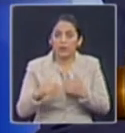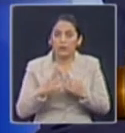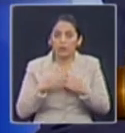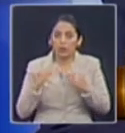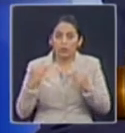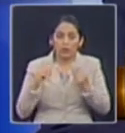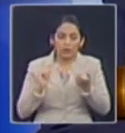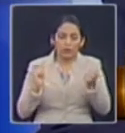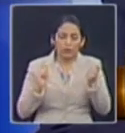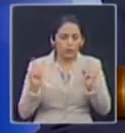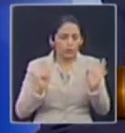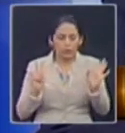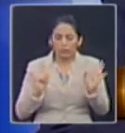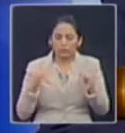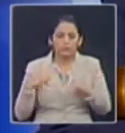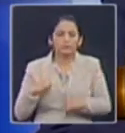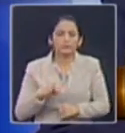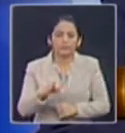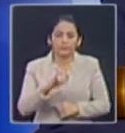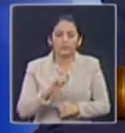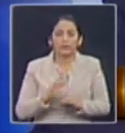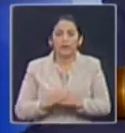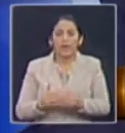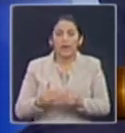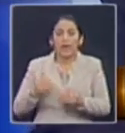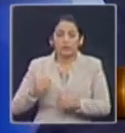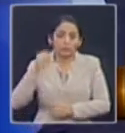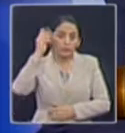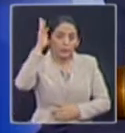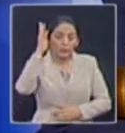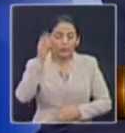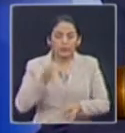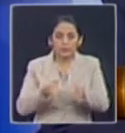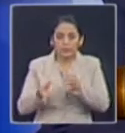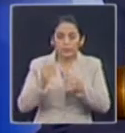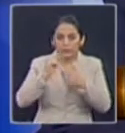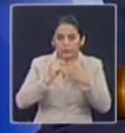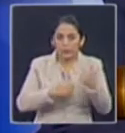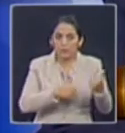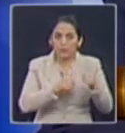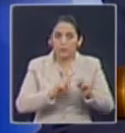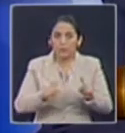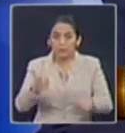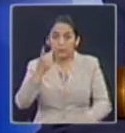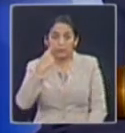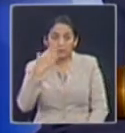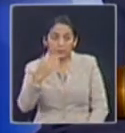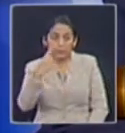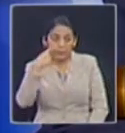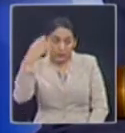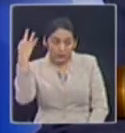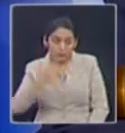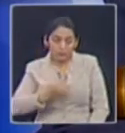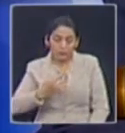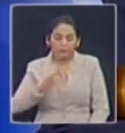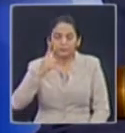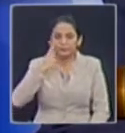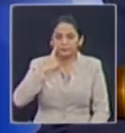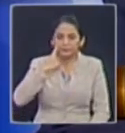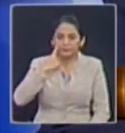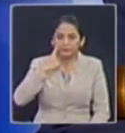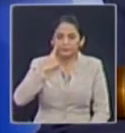ha dicho en el discurso aquello, pero otra cosa es ya en la práctica, y obligar al uso de dinero electrónico, pues yo creo que va